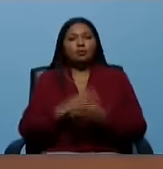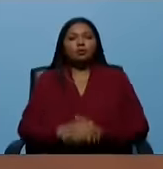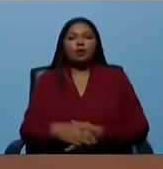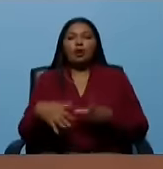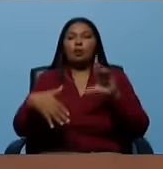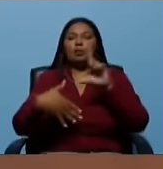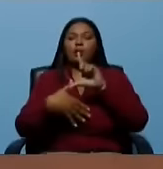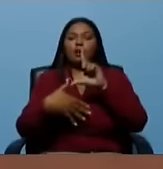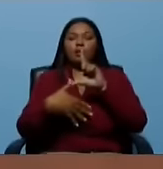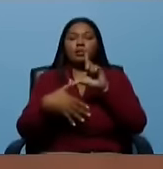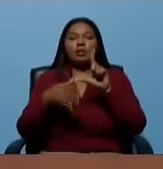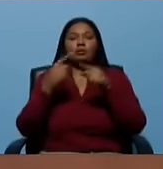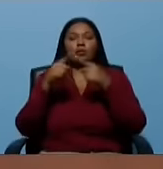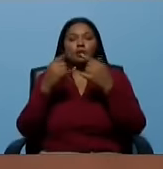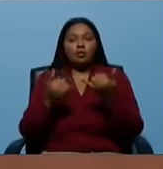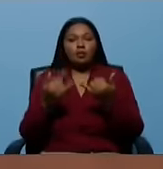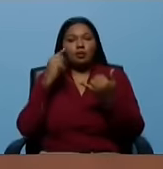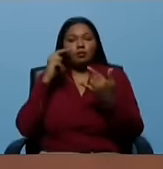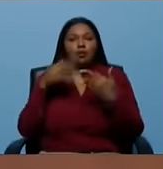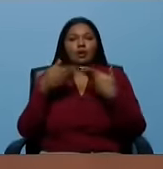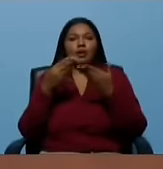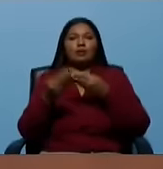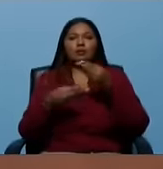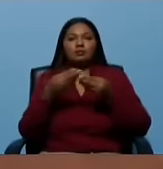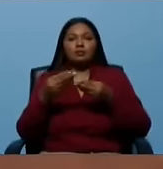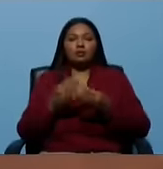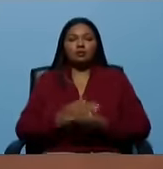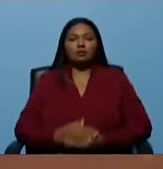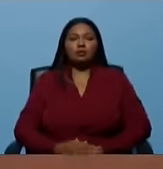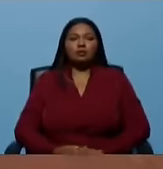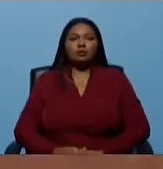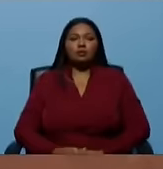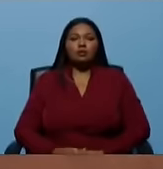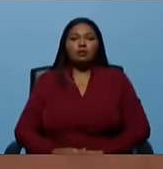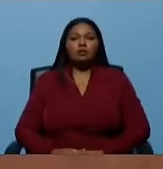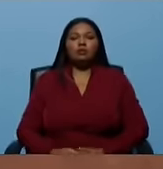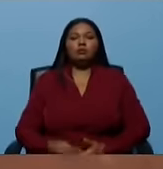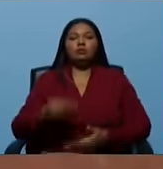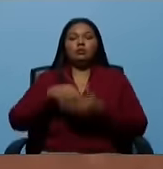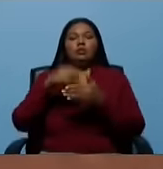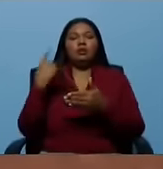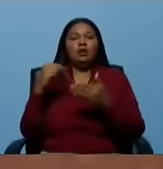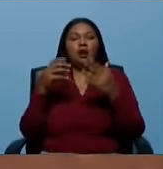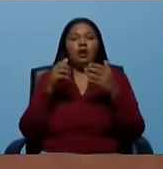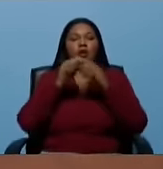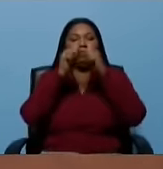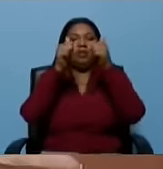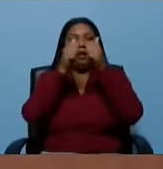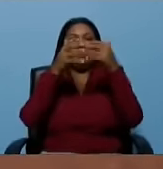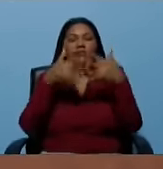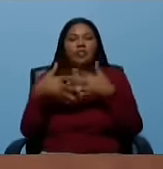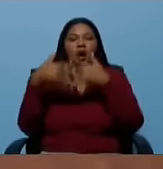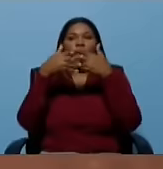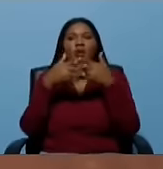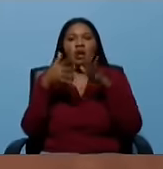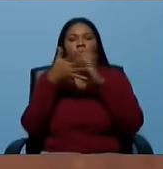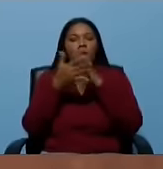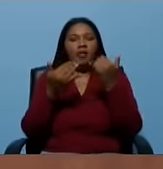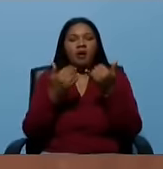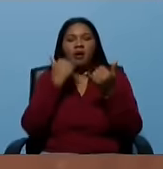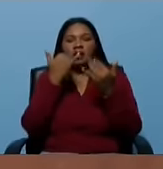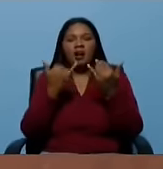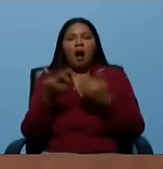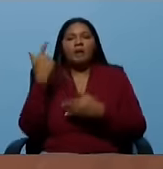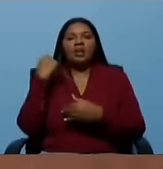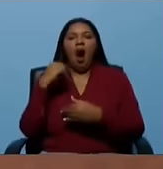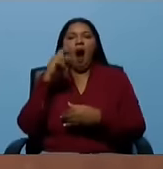Latina pero en esta oportunidad se está llevando a cabo sobre la intervención que tuvo Estados Unidos en el sistema electoral venezolano ocurrido recientemente el pasado